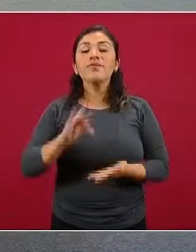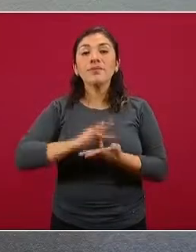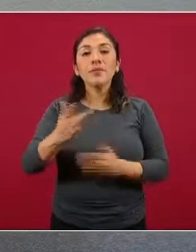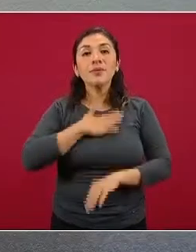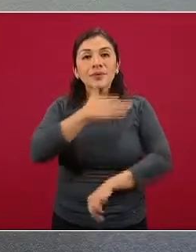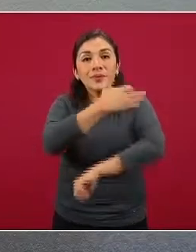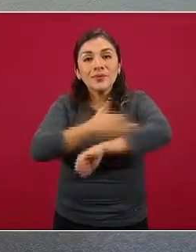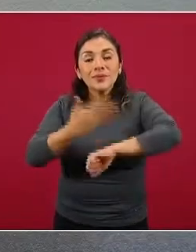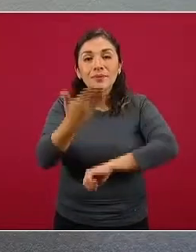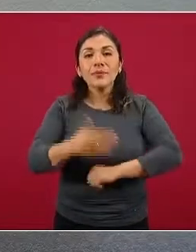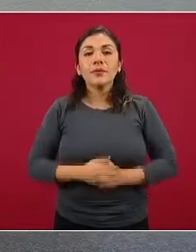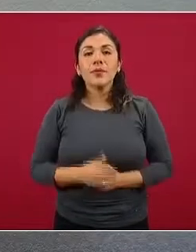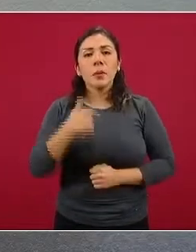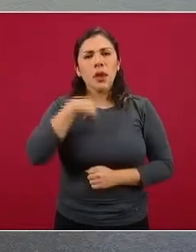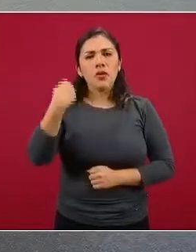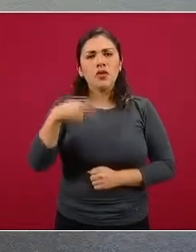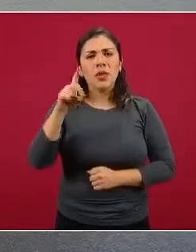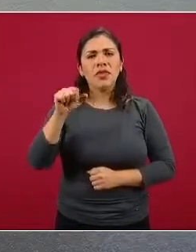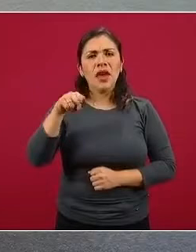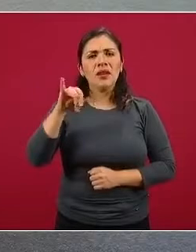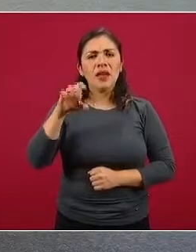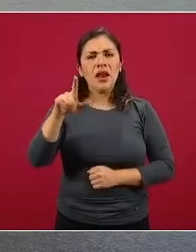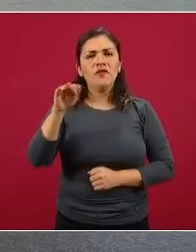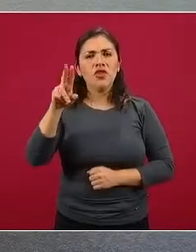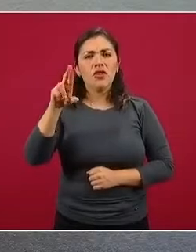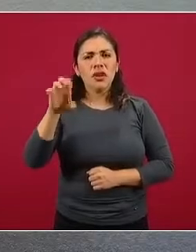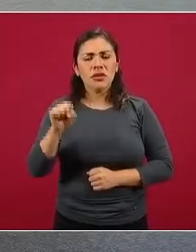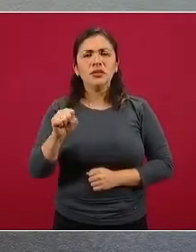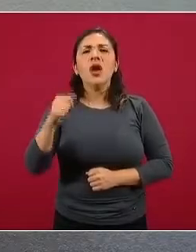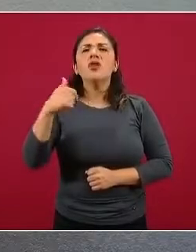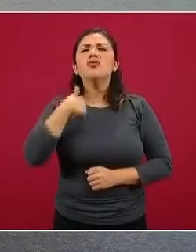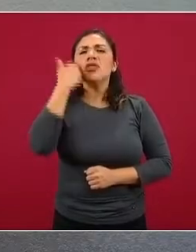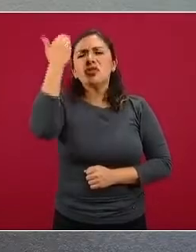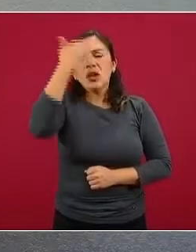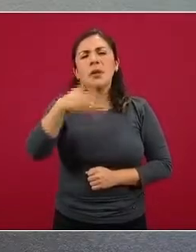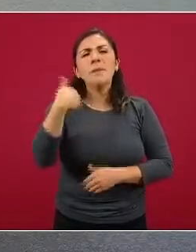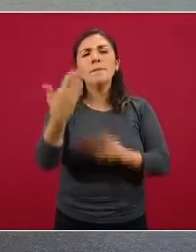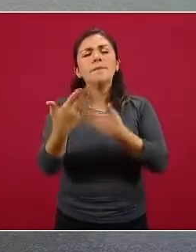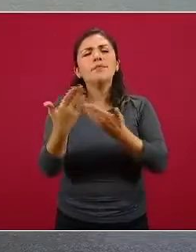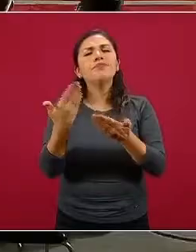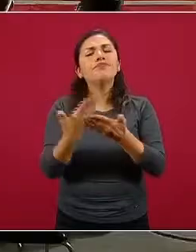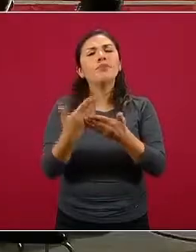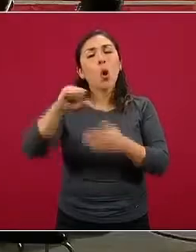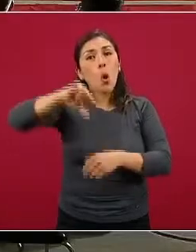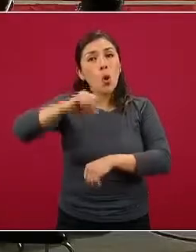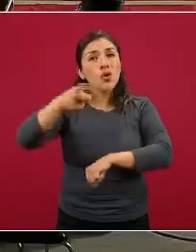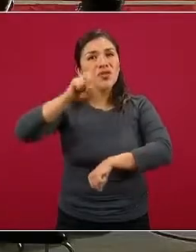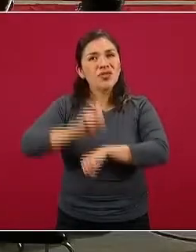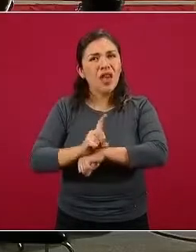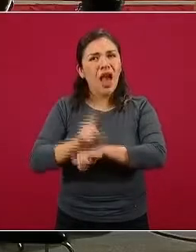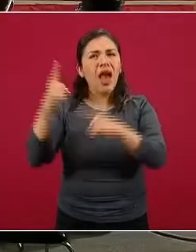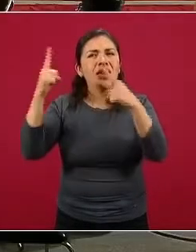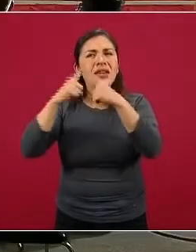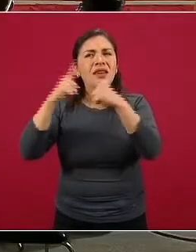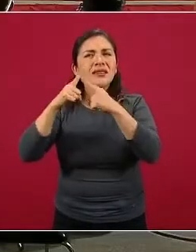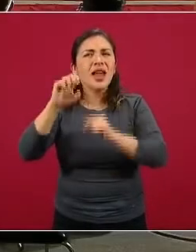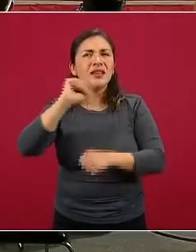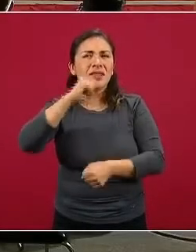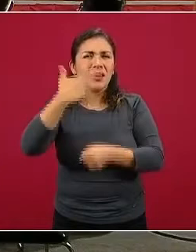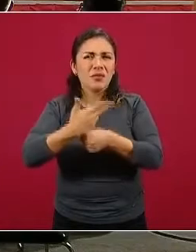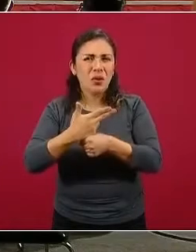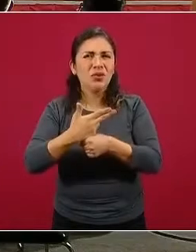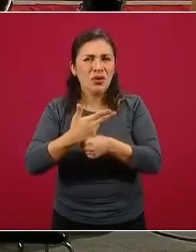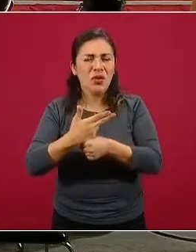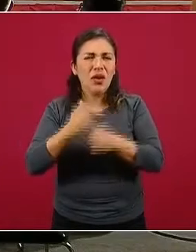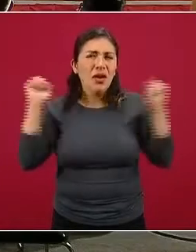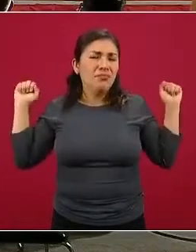Gracias, buenas tardes. Daniel Fiore de Publimetro. Es sobre la celebración que tuvo el día de hoy en la iglesia de San Hipólito,